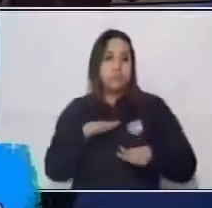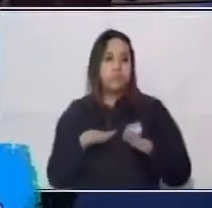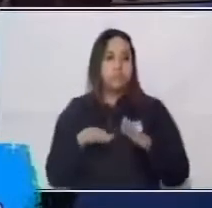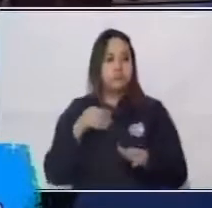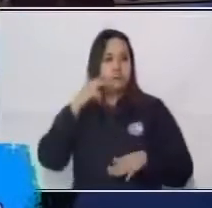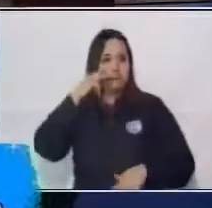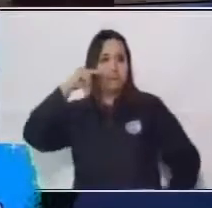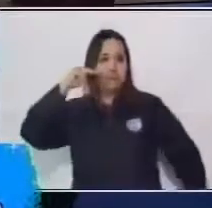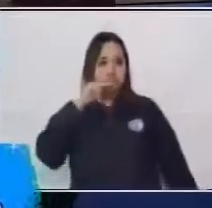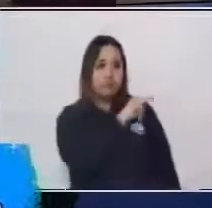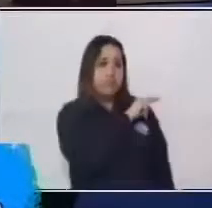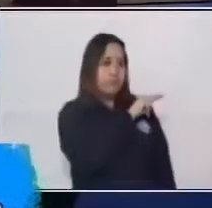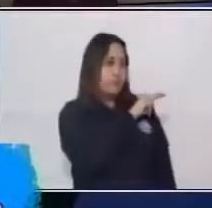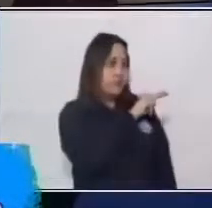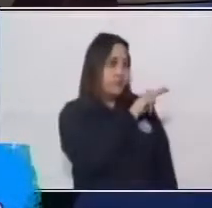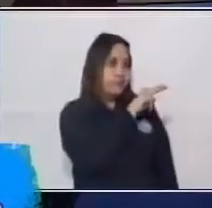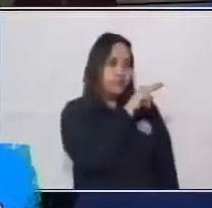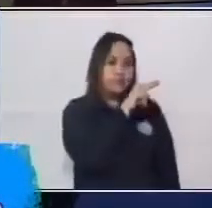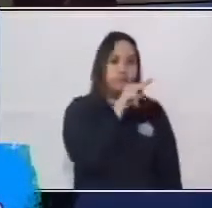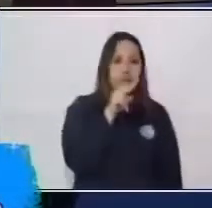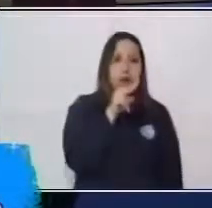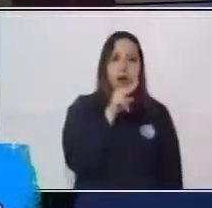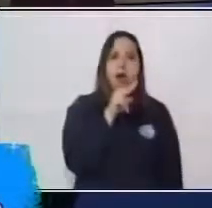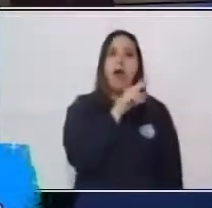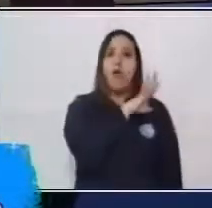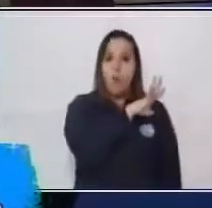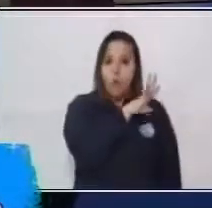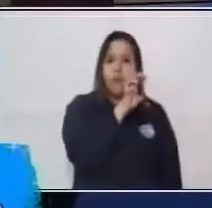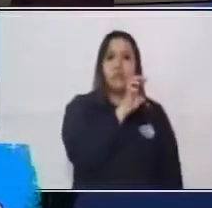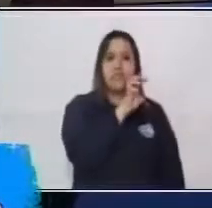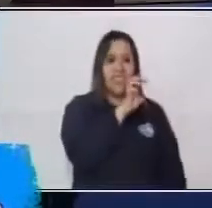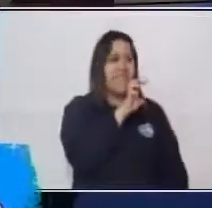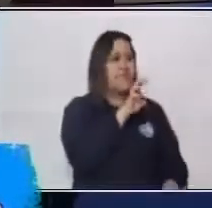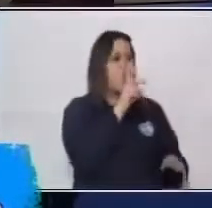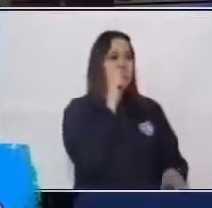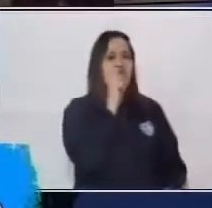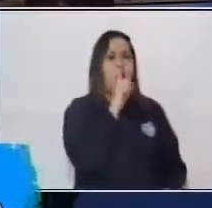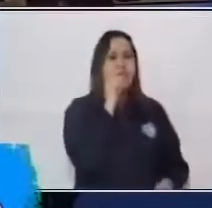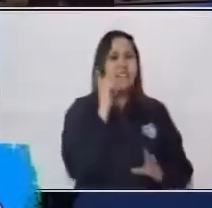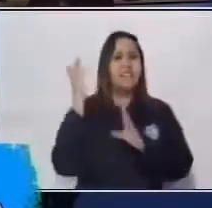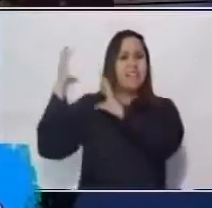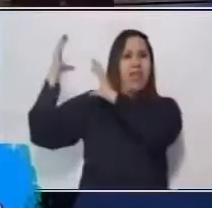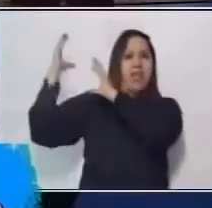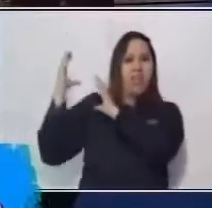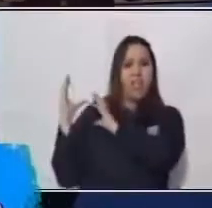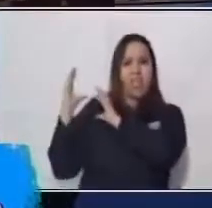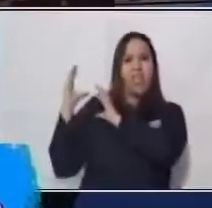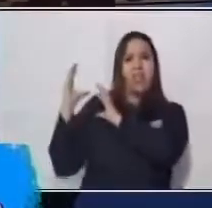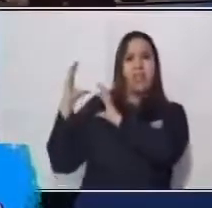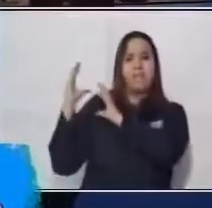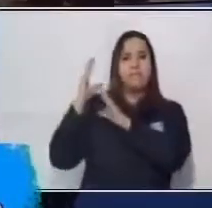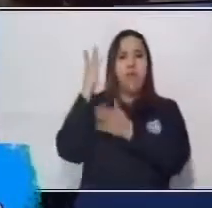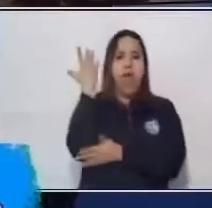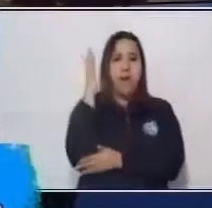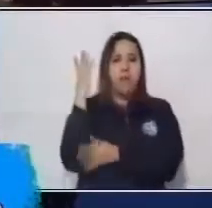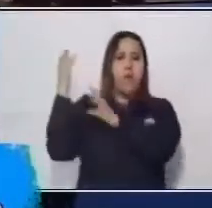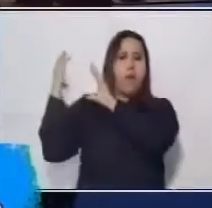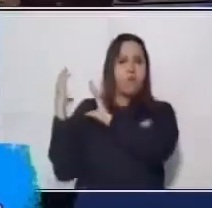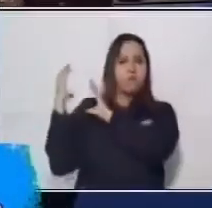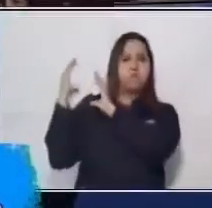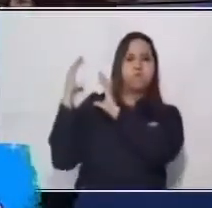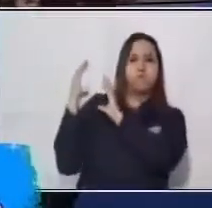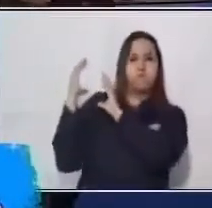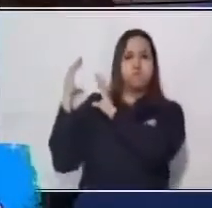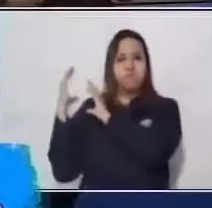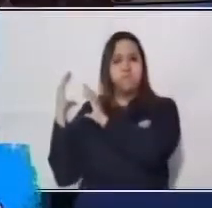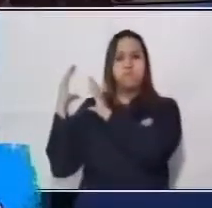muchachos llevaban en hombros un gran tronco, pero les costaba llevar ese gran tronco. Entonces él